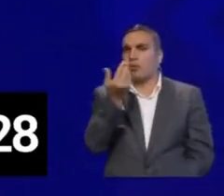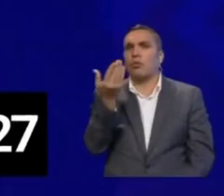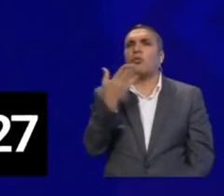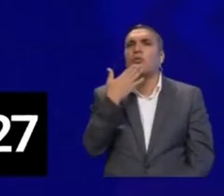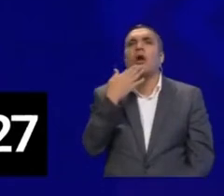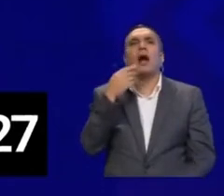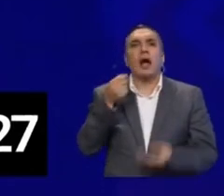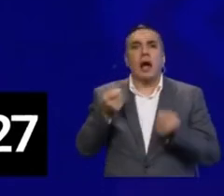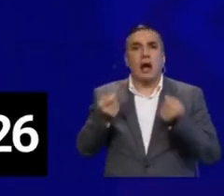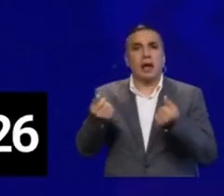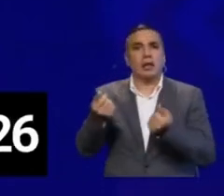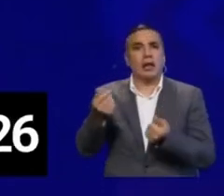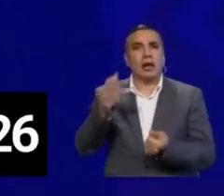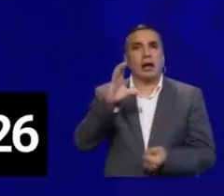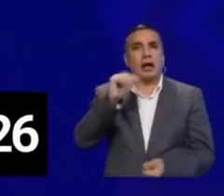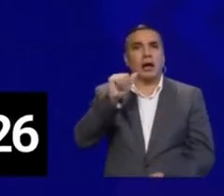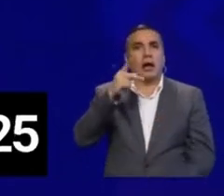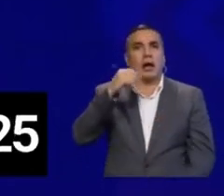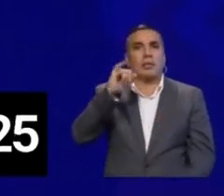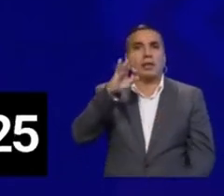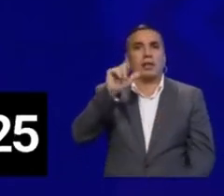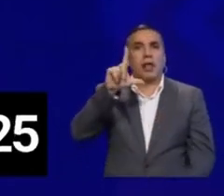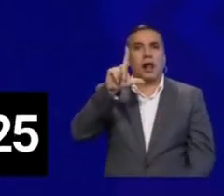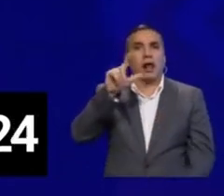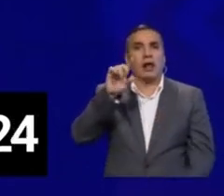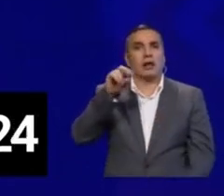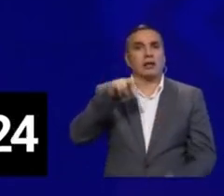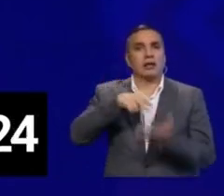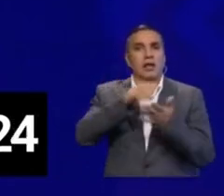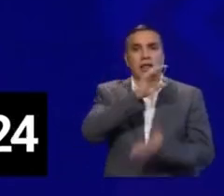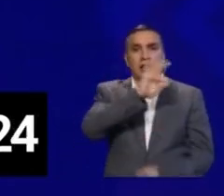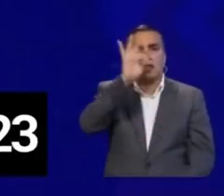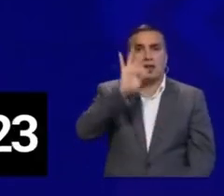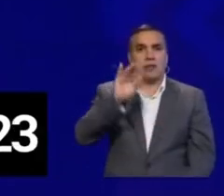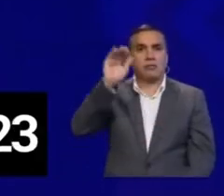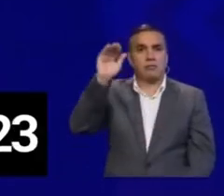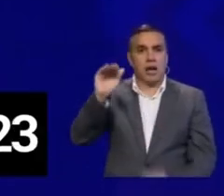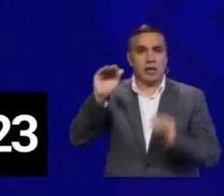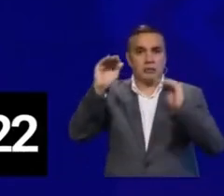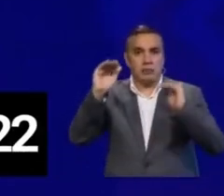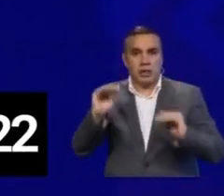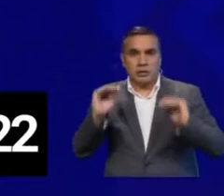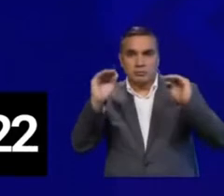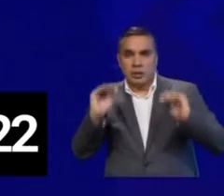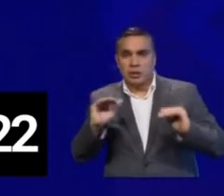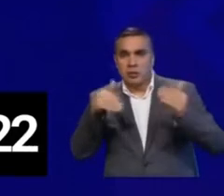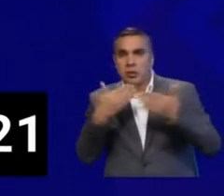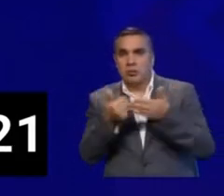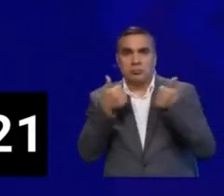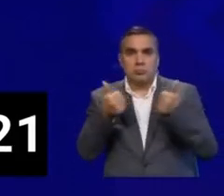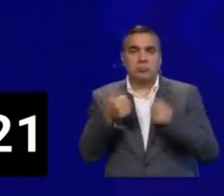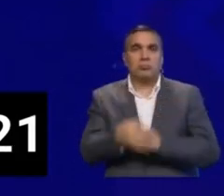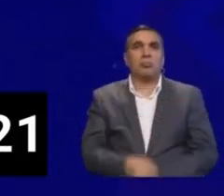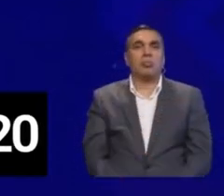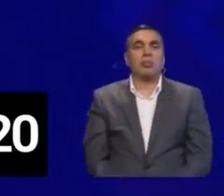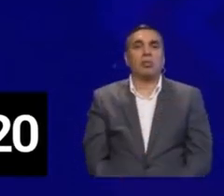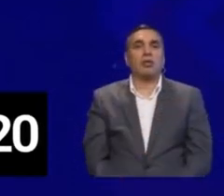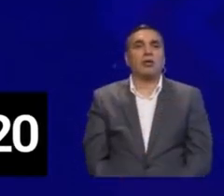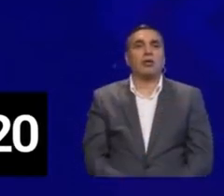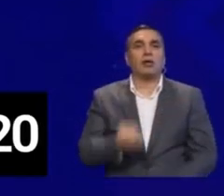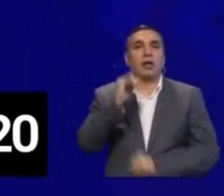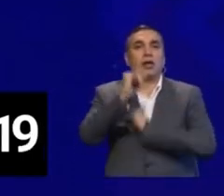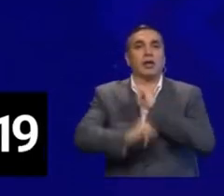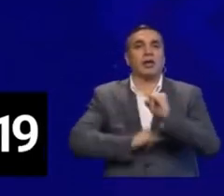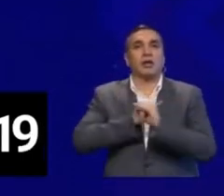capital, que es la tasa de interés, reducir la tasa de interés a niveles